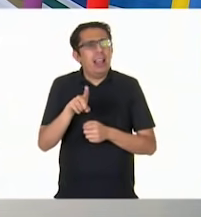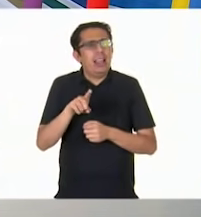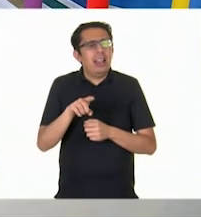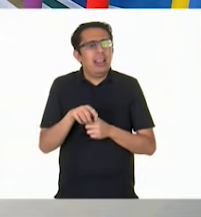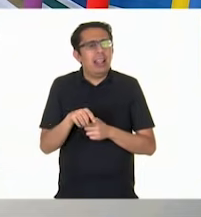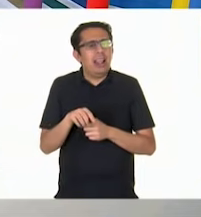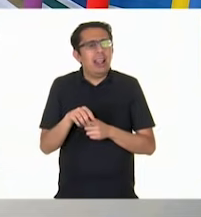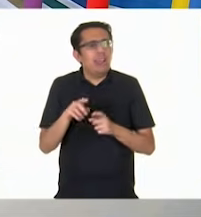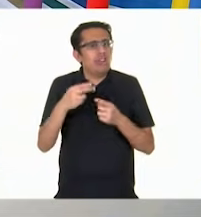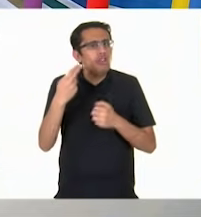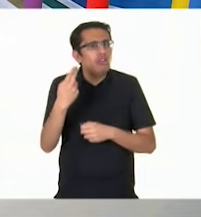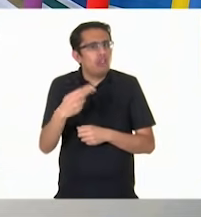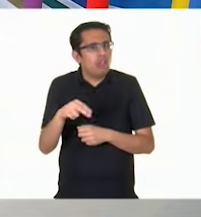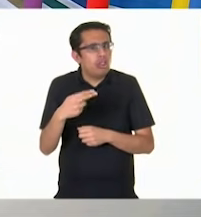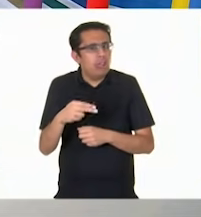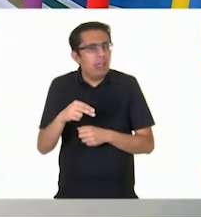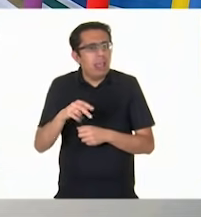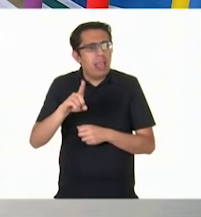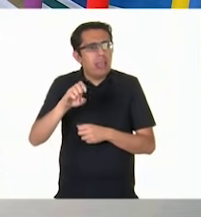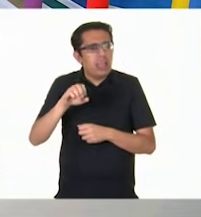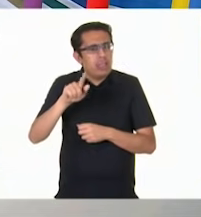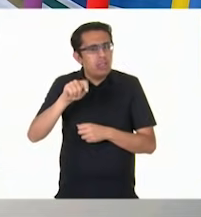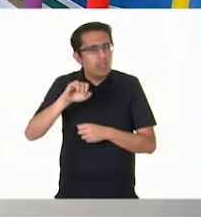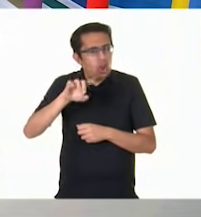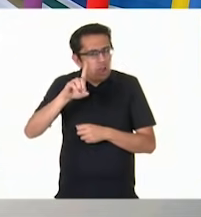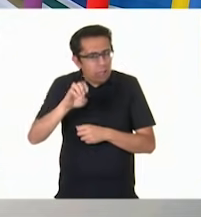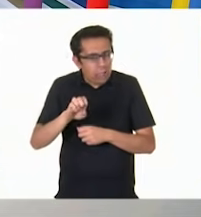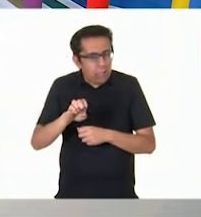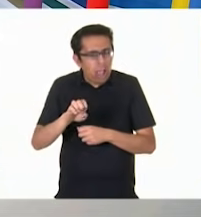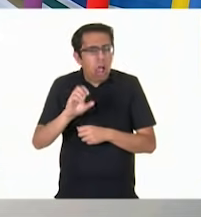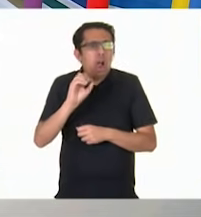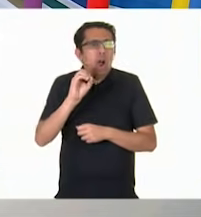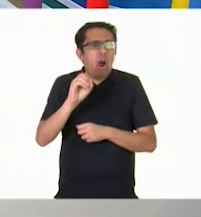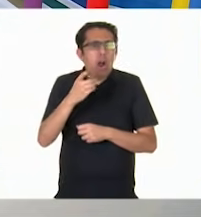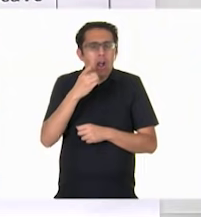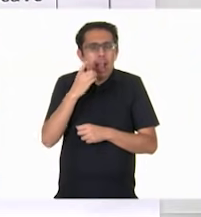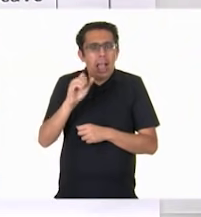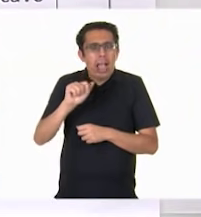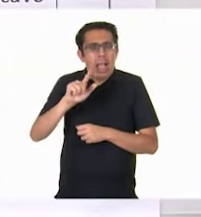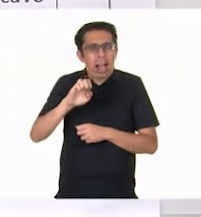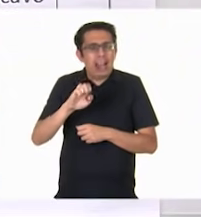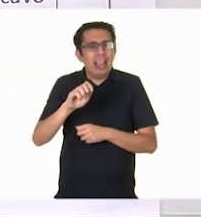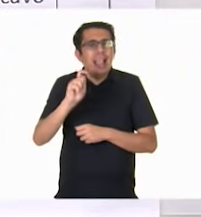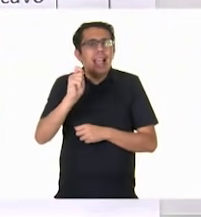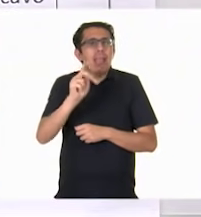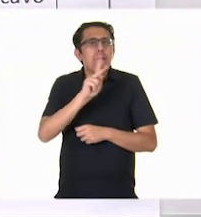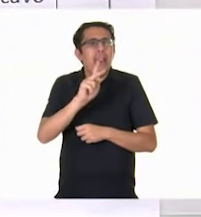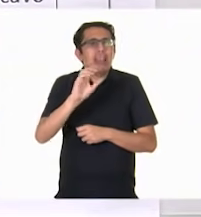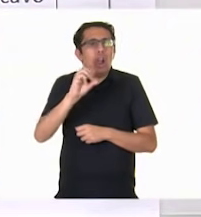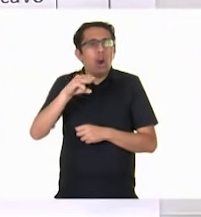llama este cuadrilátero? Sí, deltoide. ¡Oh! O, dijo Ale, una cometa.